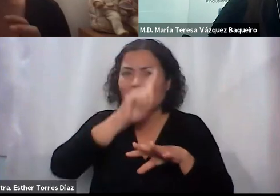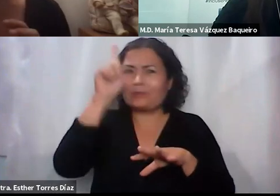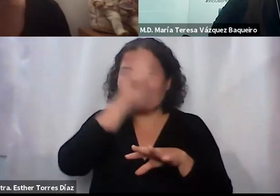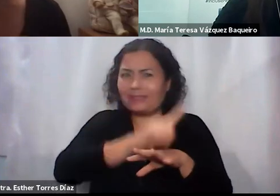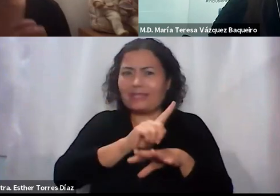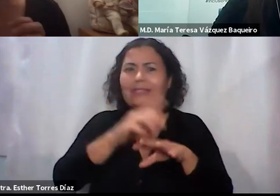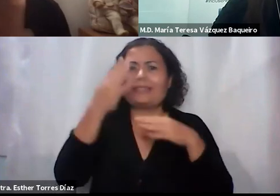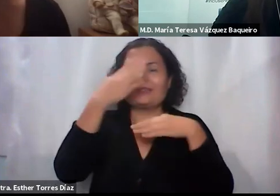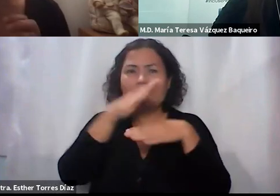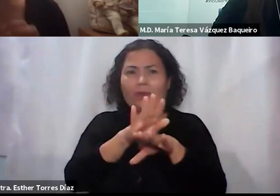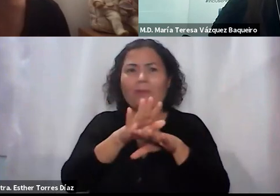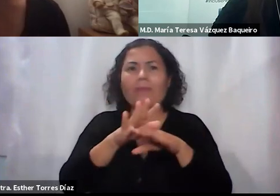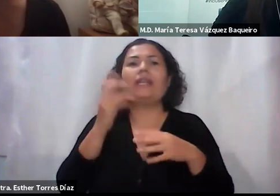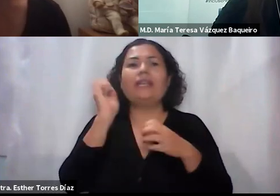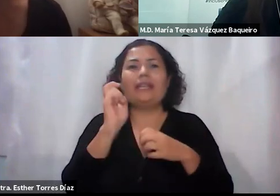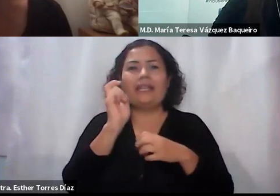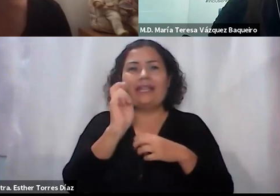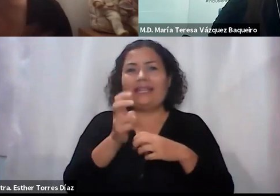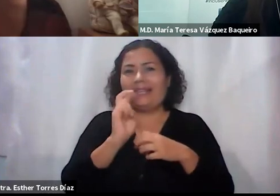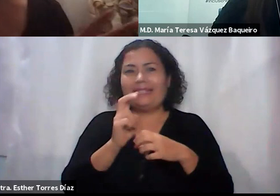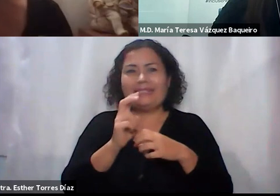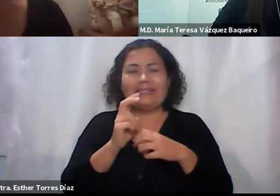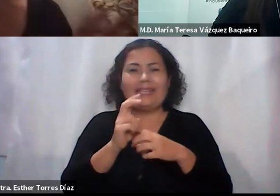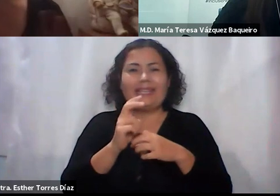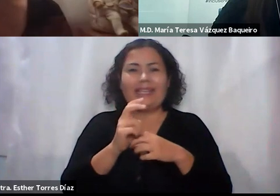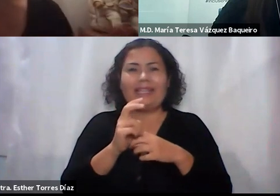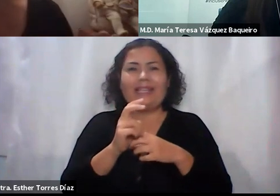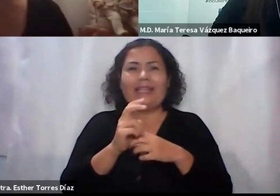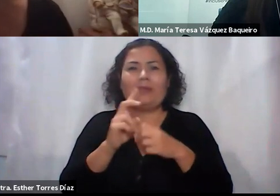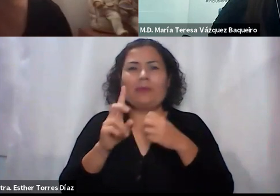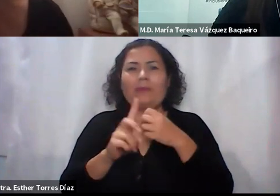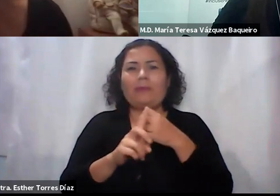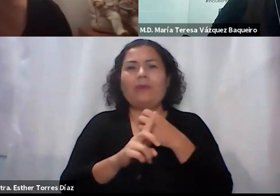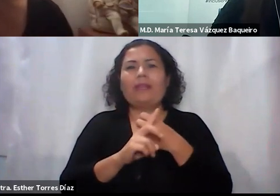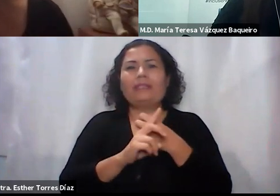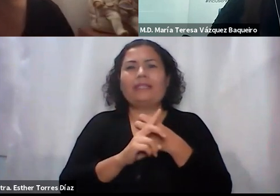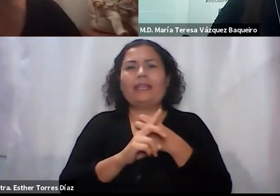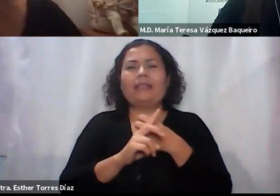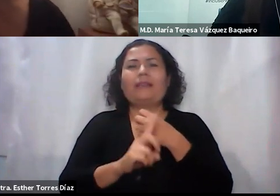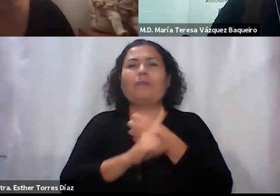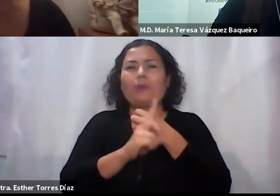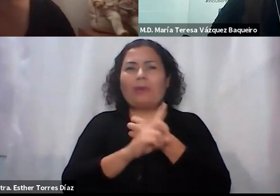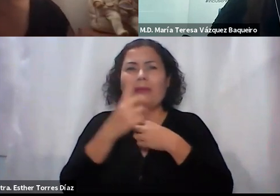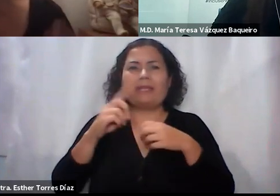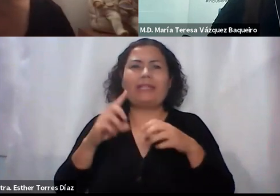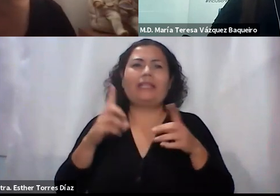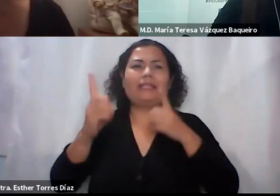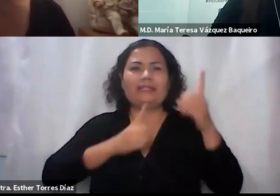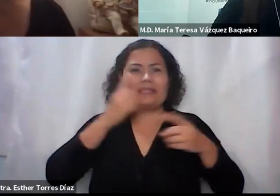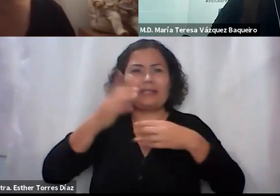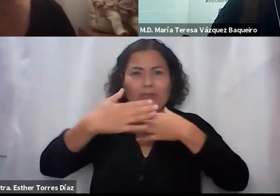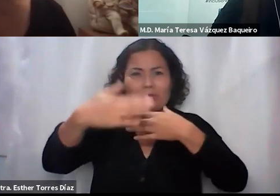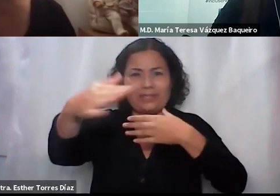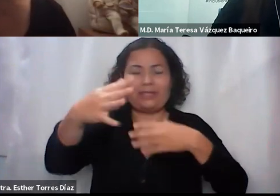estas dimensiones del desarrollo sostenible. Entonces creo que estamos en el momento perfecto y tenemos la oportunidad para hacerlo y hay que aprovechar